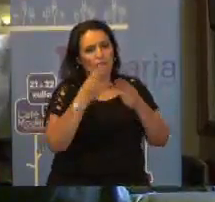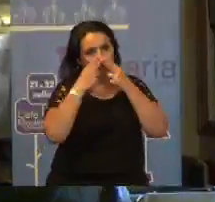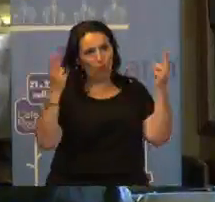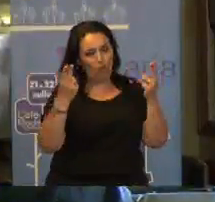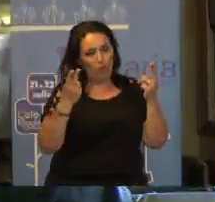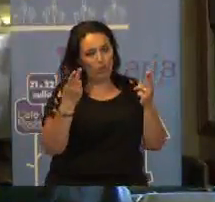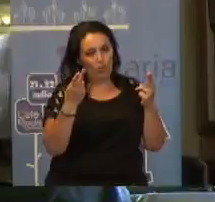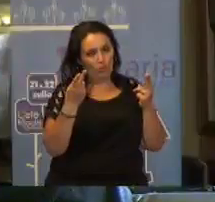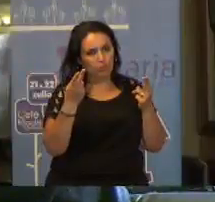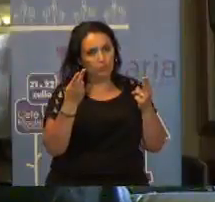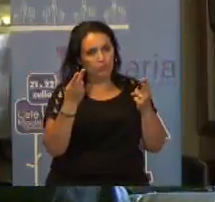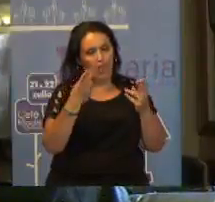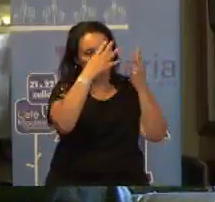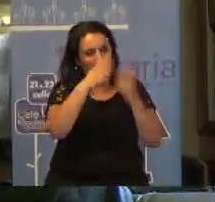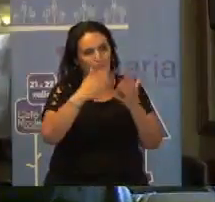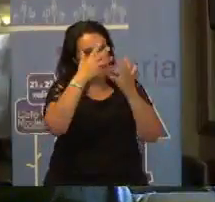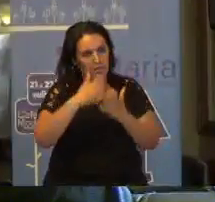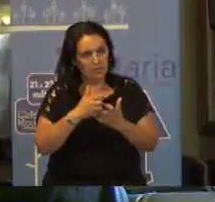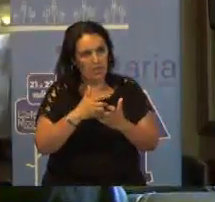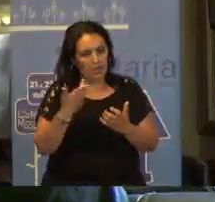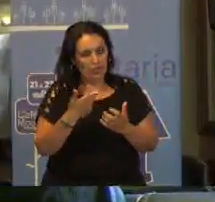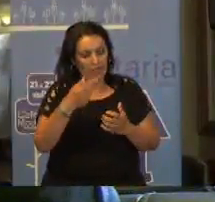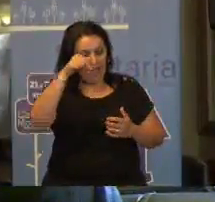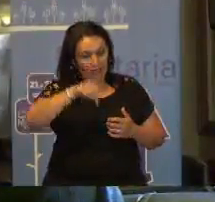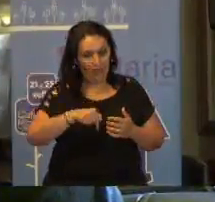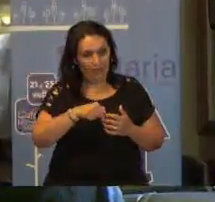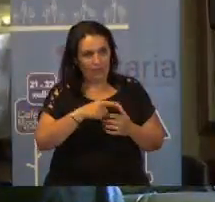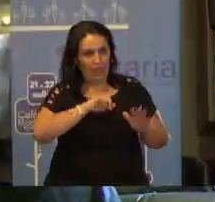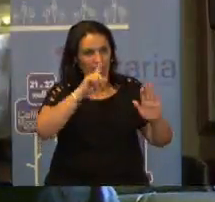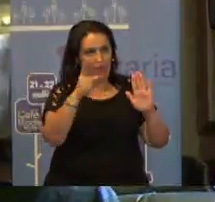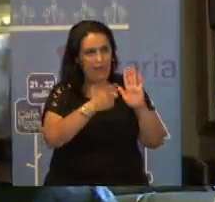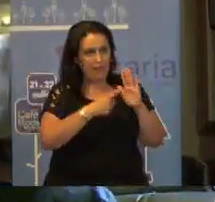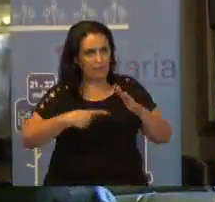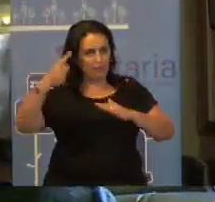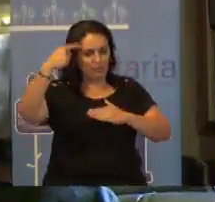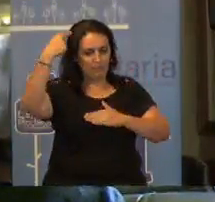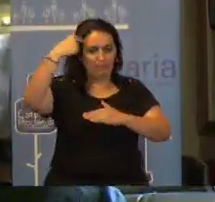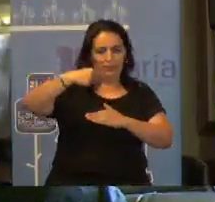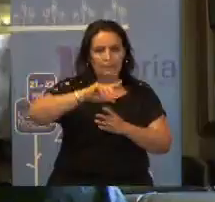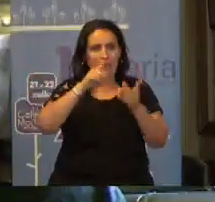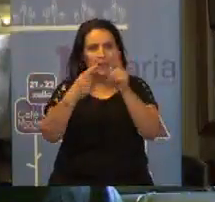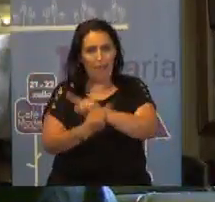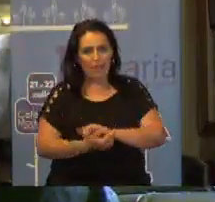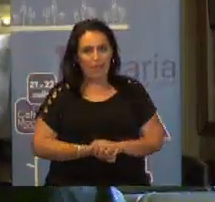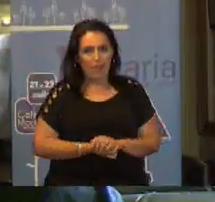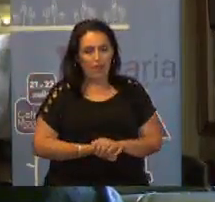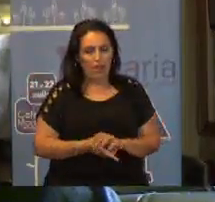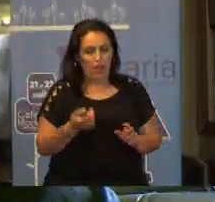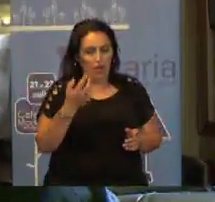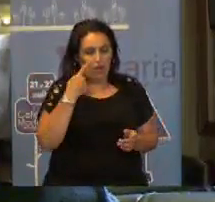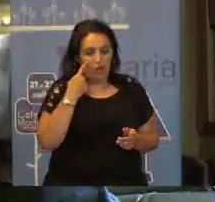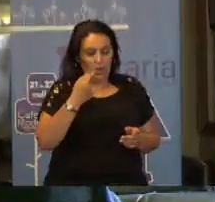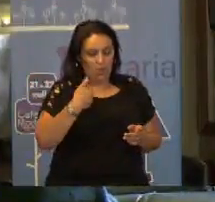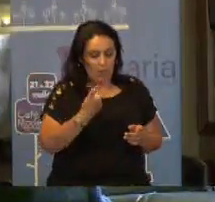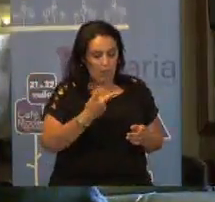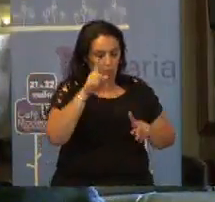hubo unhas leyes por arriba que cambiaron eso. Porque a mí non só me preocupa que fagamos mareas e cheguemos ao concello. A mí